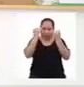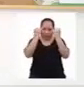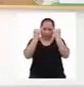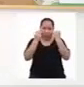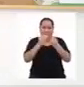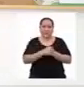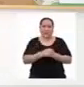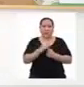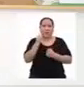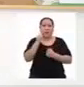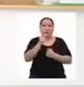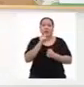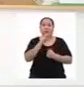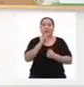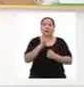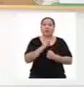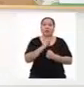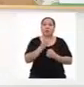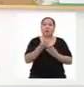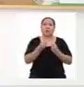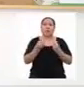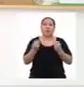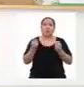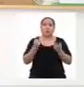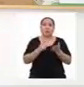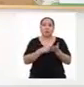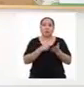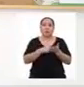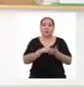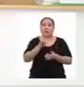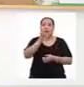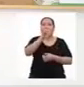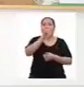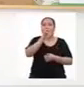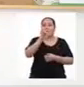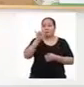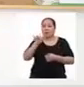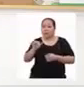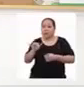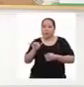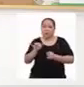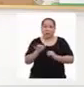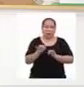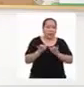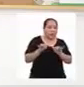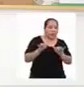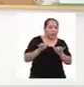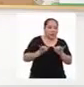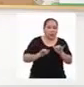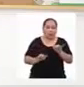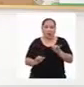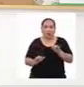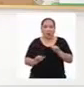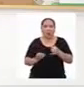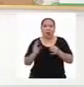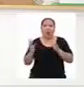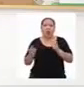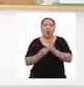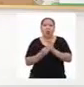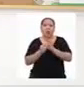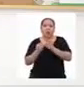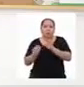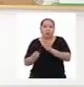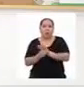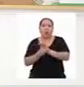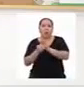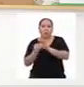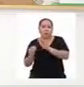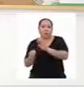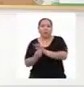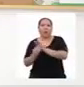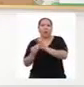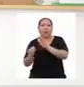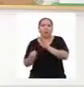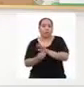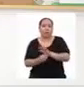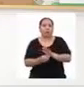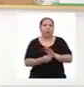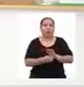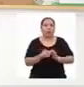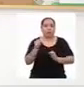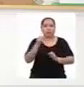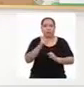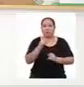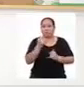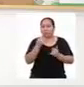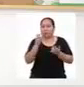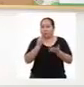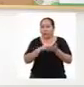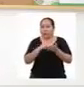se ha usado varias veces el conector y para agregar información una y otra vez, en particular hacia